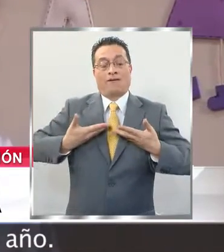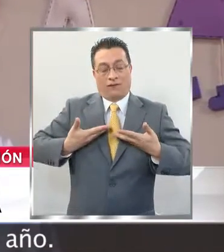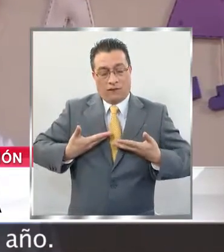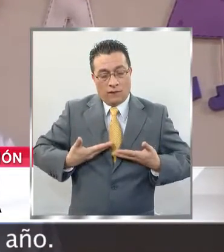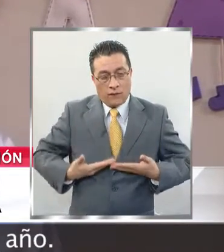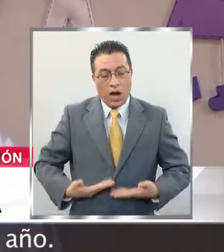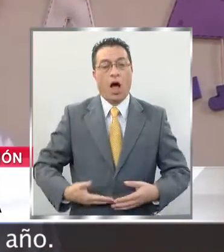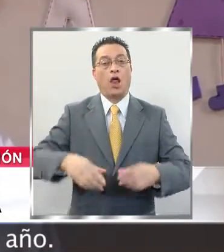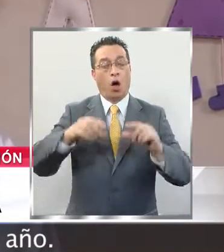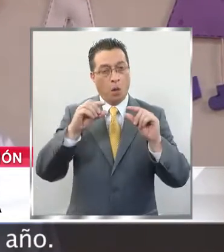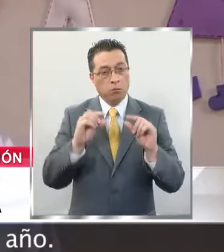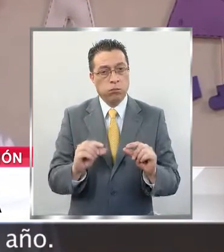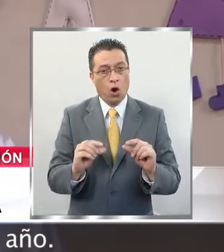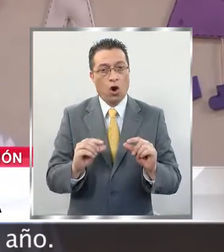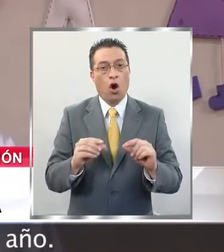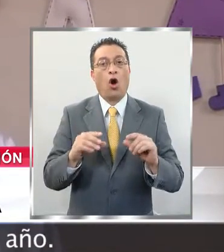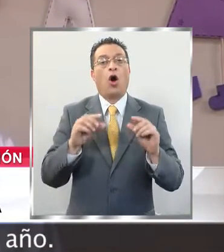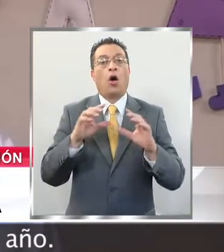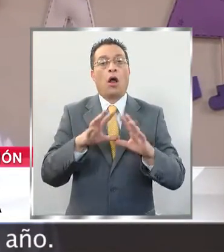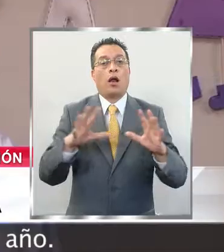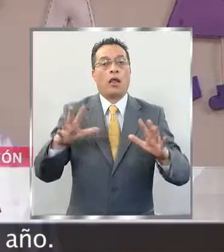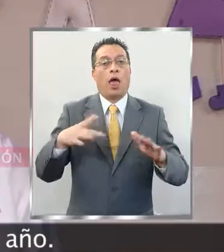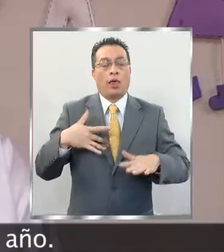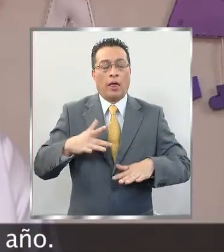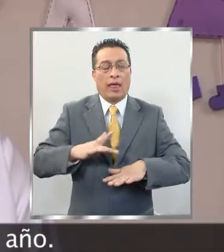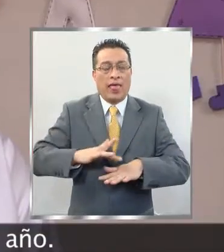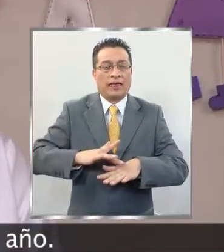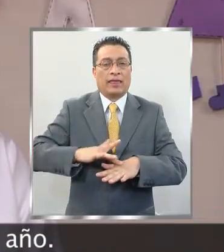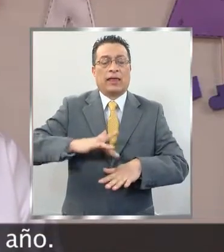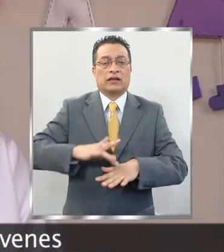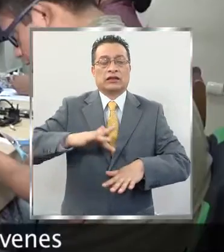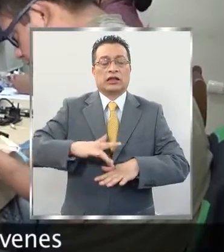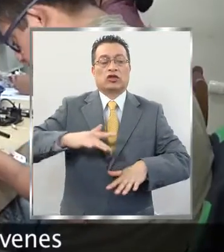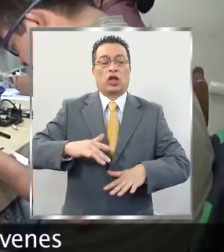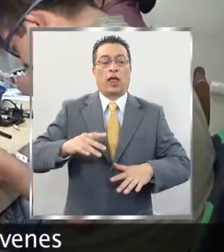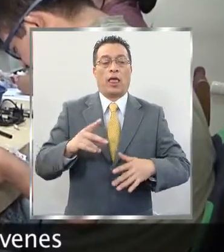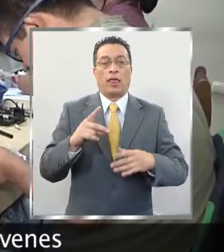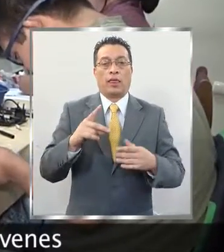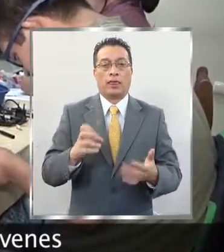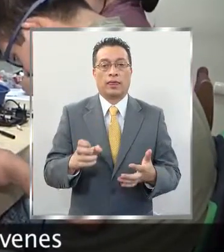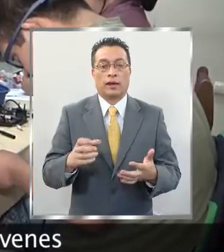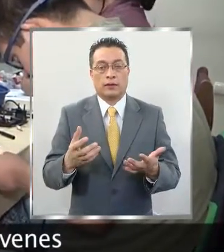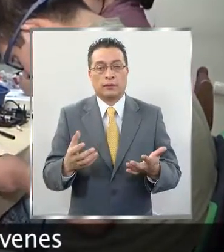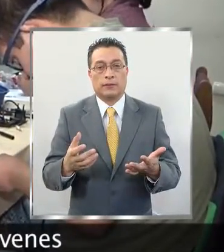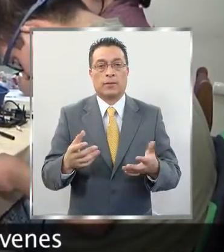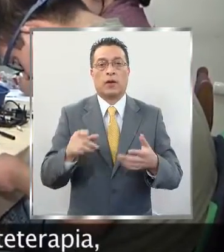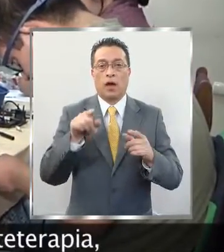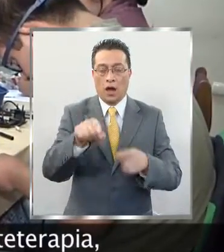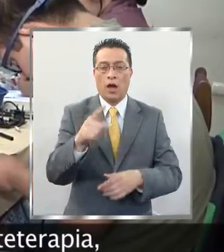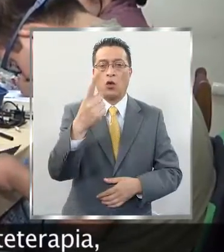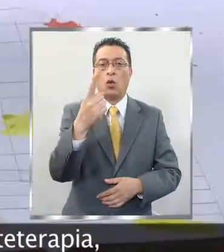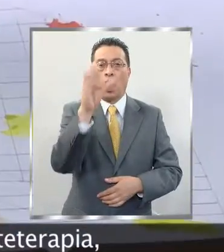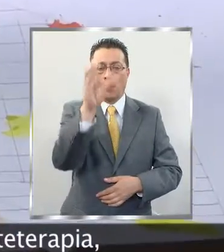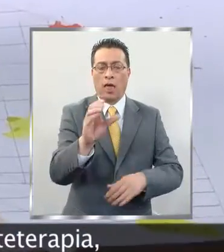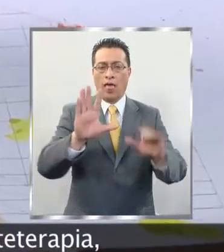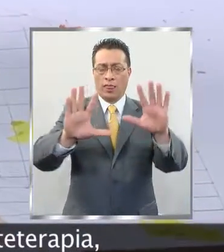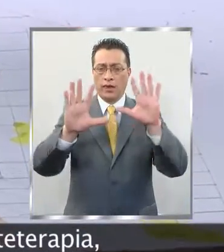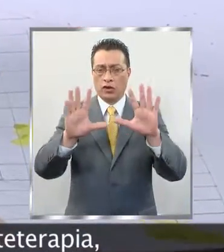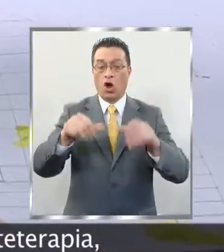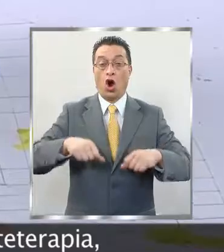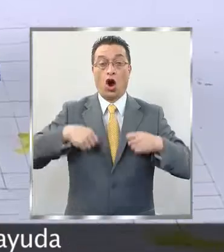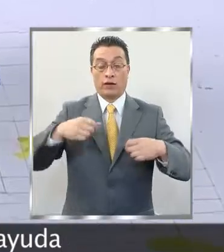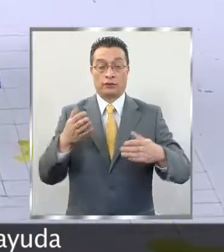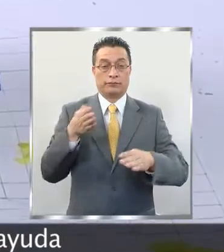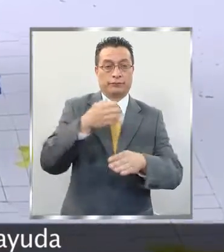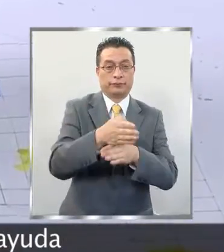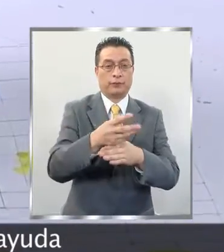la tensión del año. Ella es una de los 10 jóvenes que asisten al taller de arte